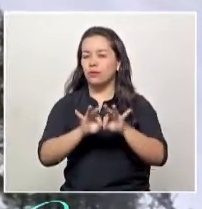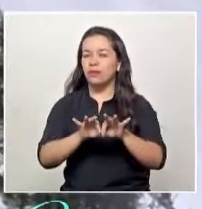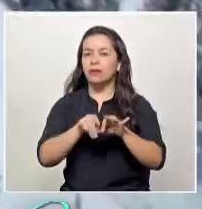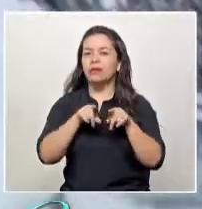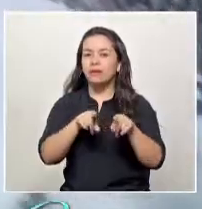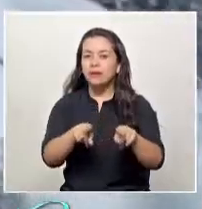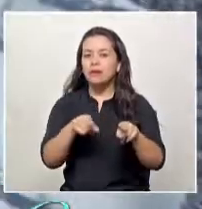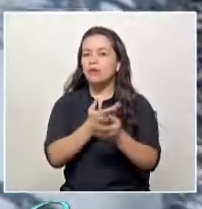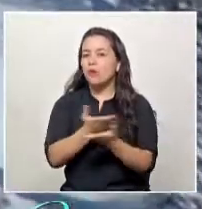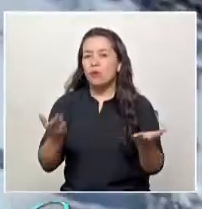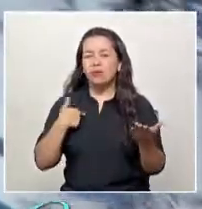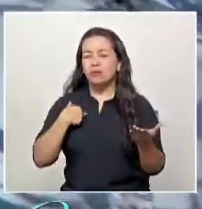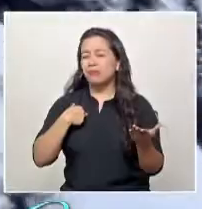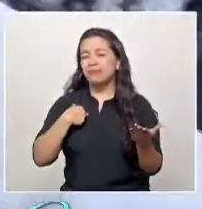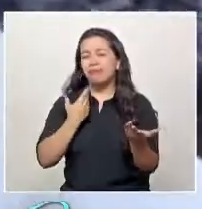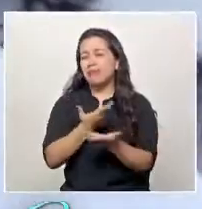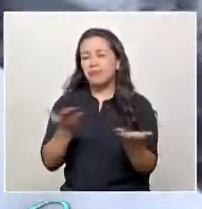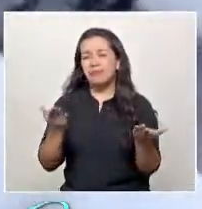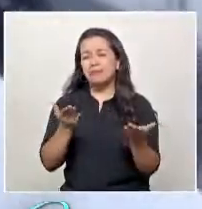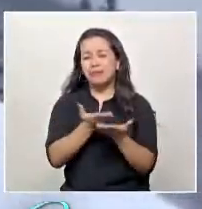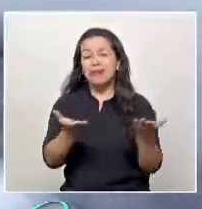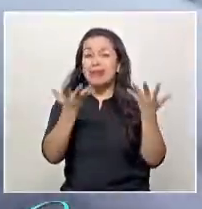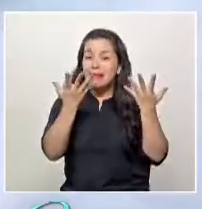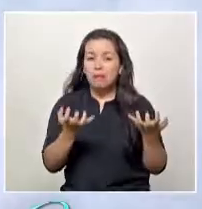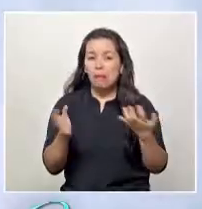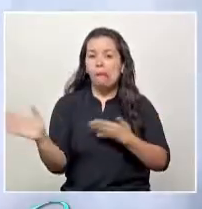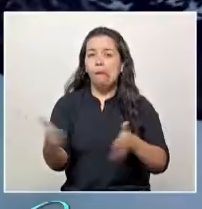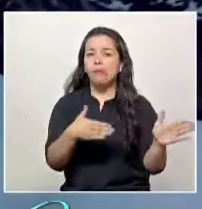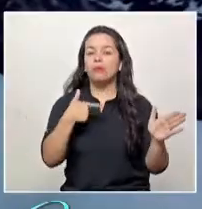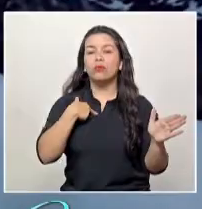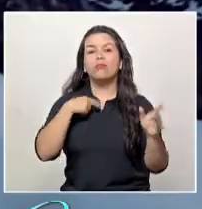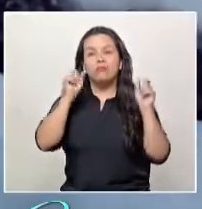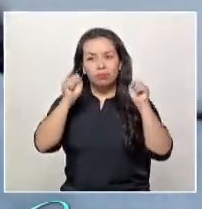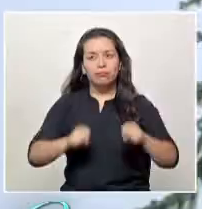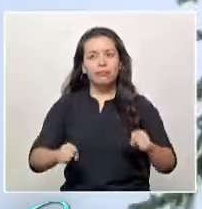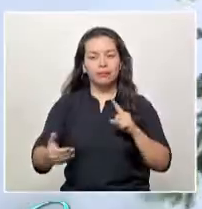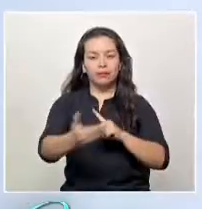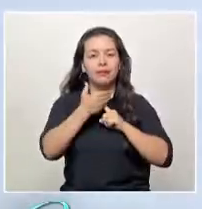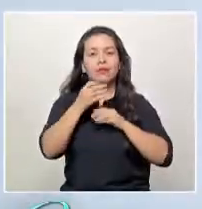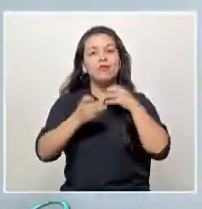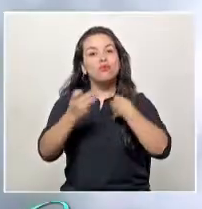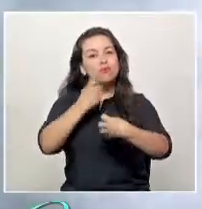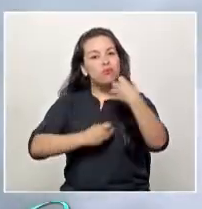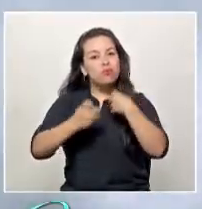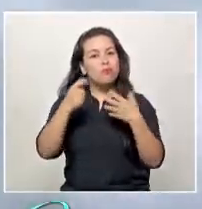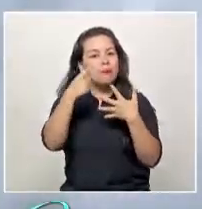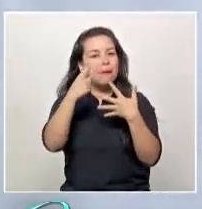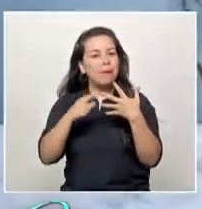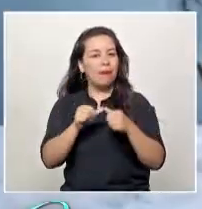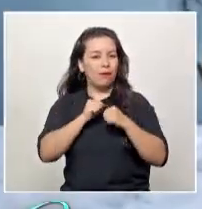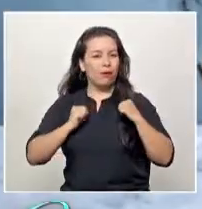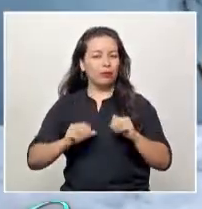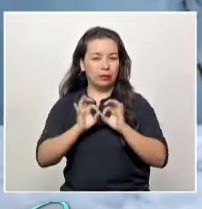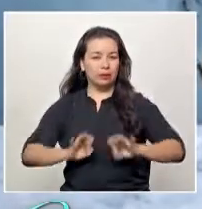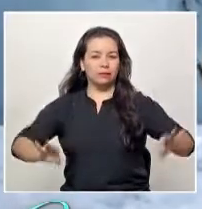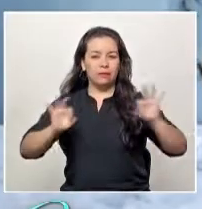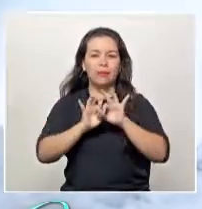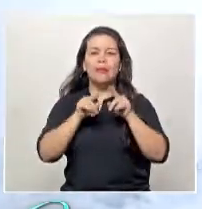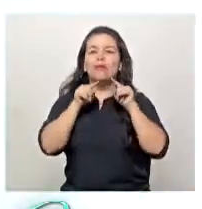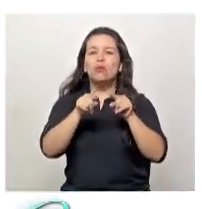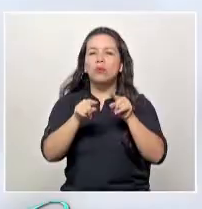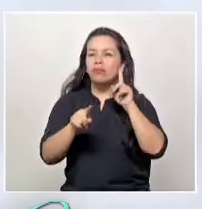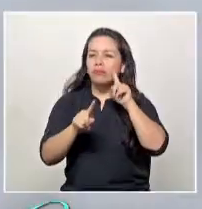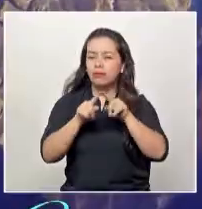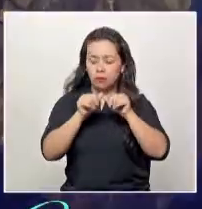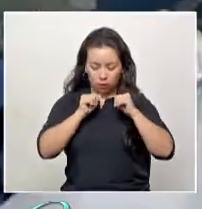las cosas no son como tú sabes que debieran ser, refúgiate tranquilamente en los recursos de tu corazón. Tú conviertes a tu